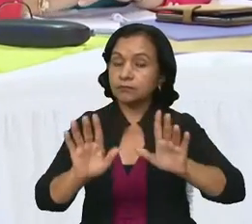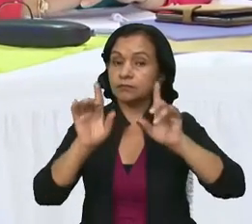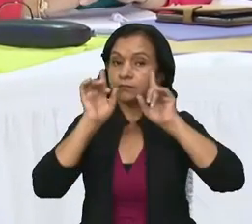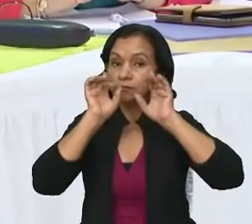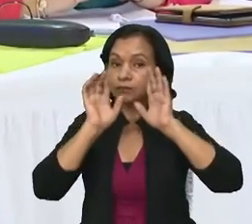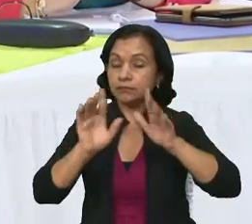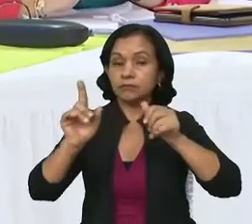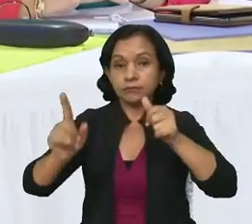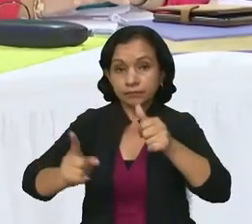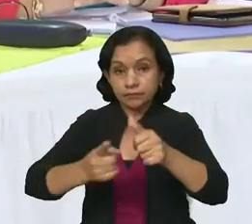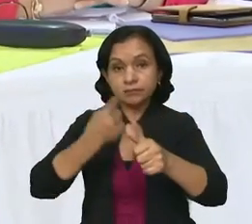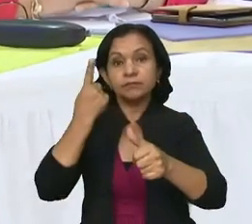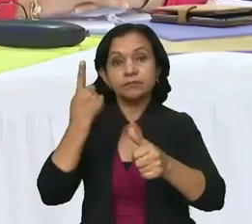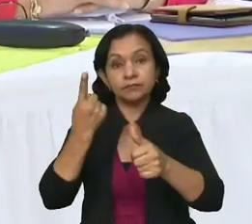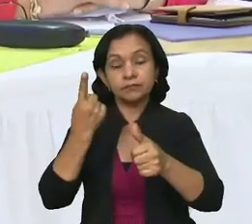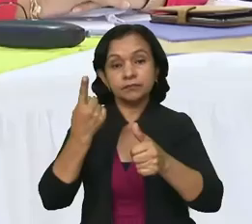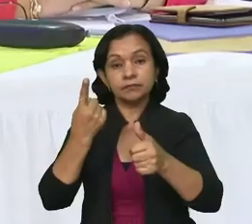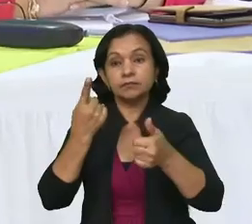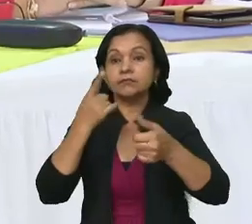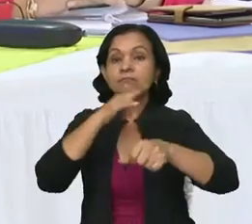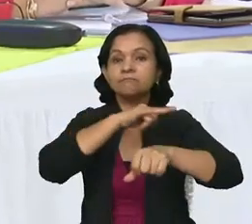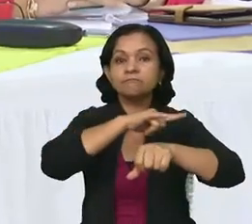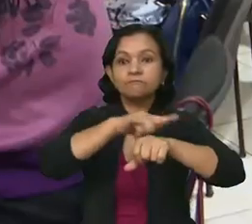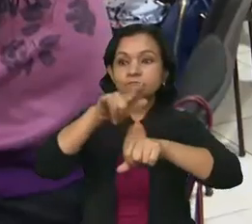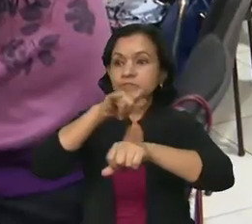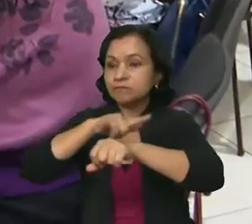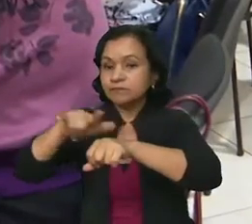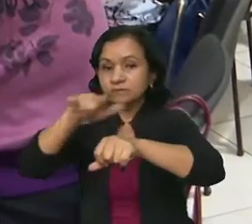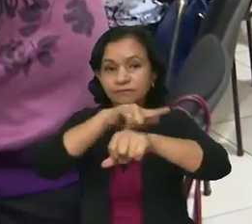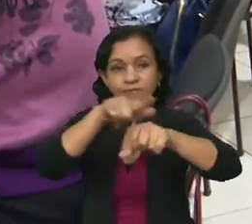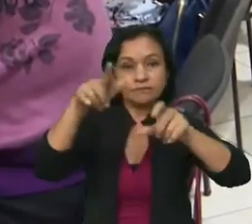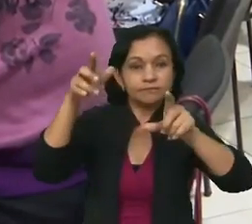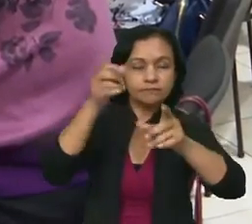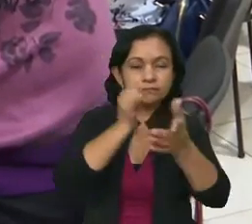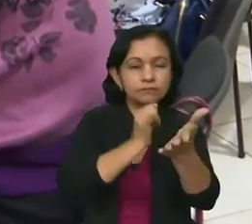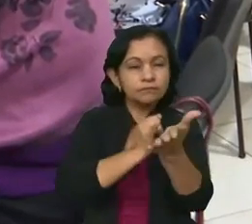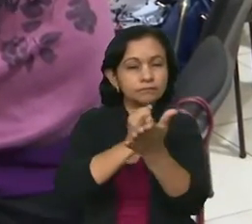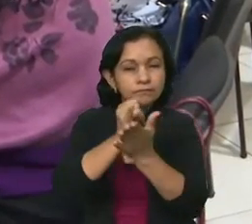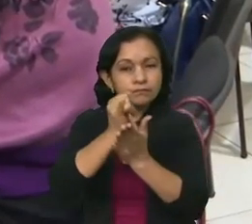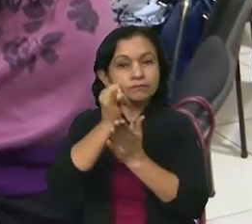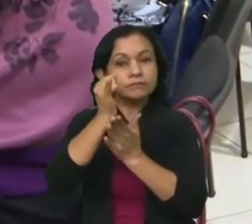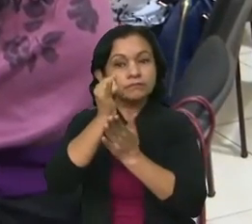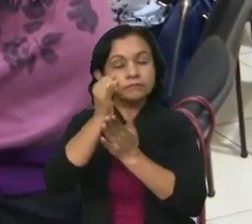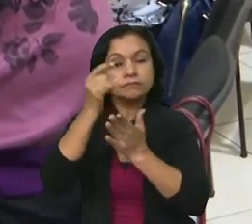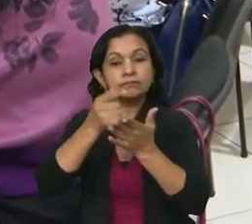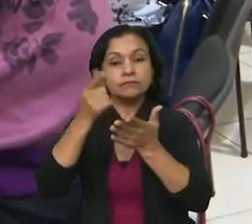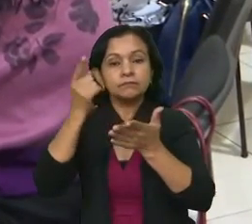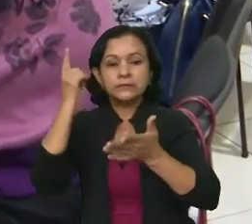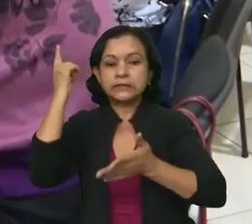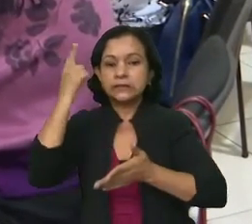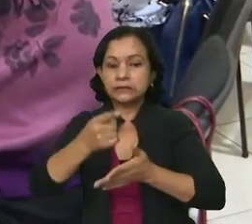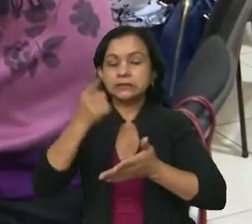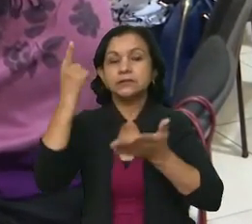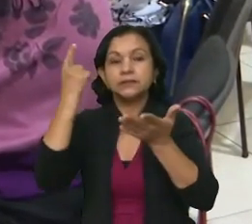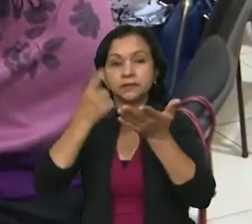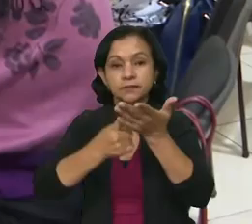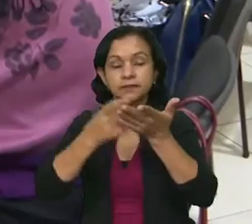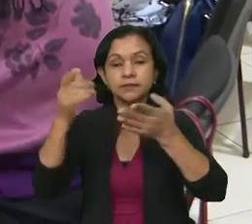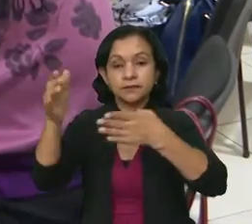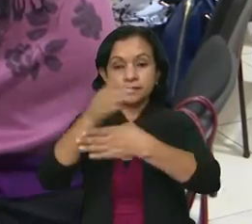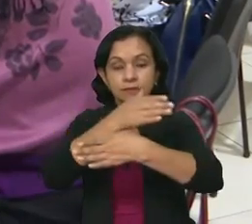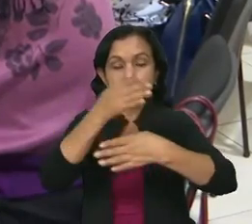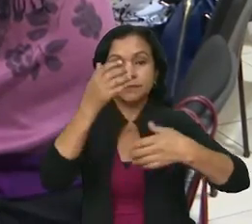en primer lugar, la persecución, la investigación y la sanción de todos aquellos